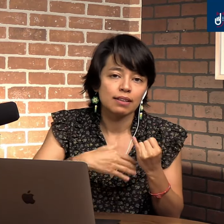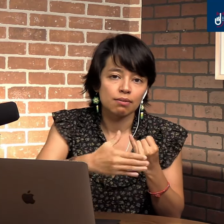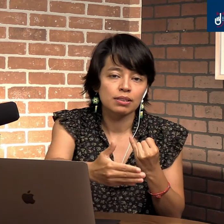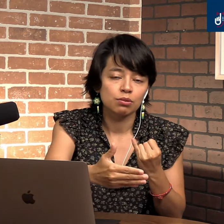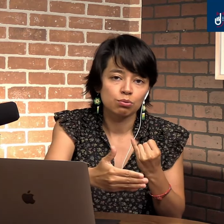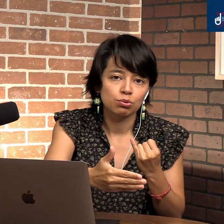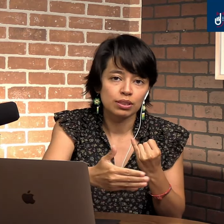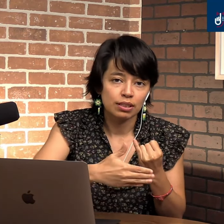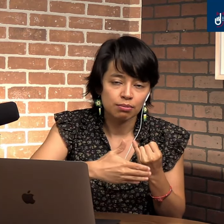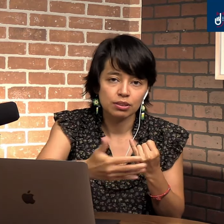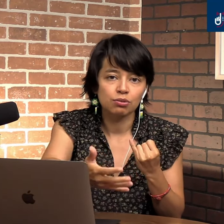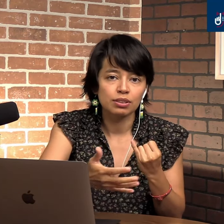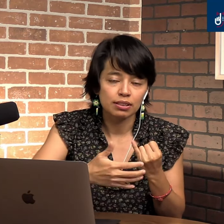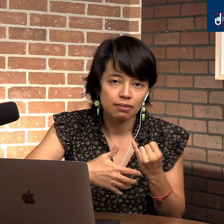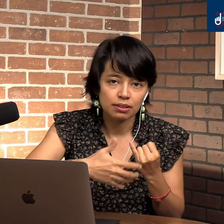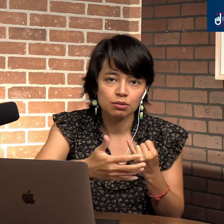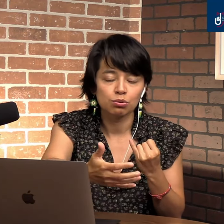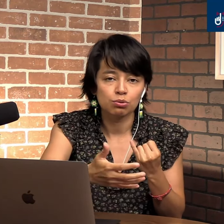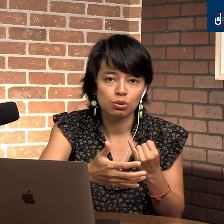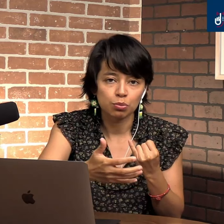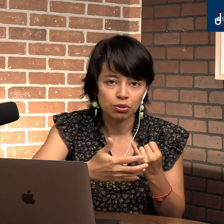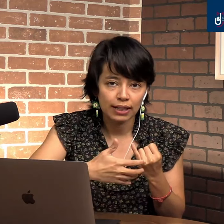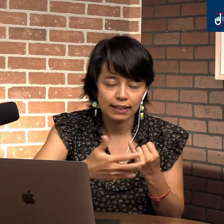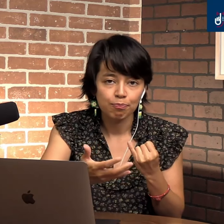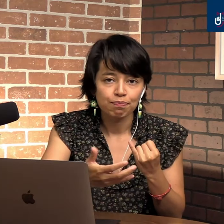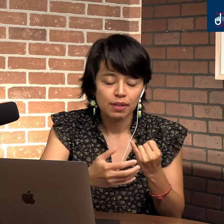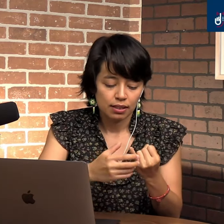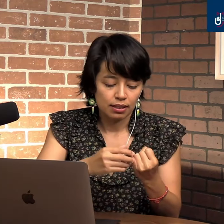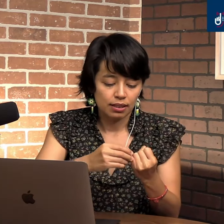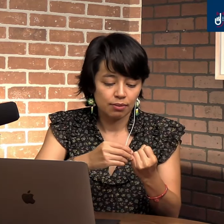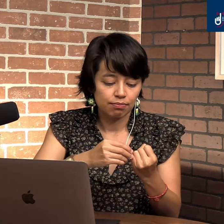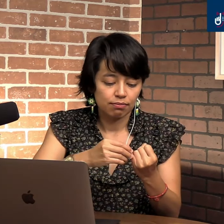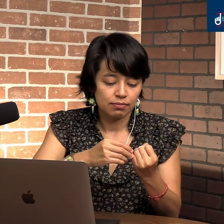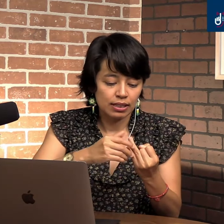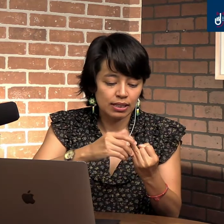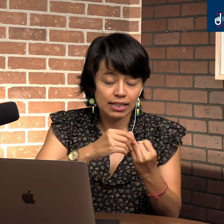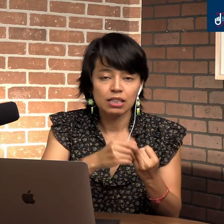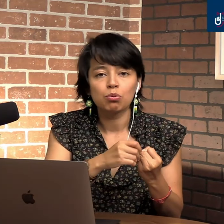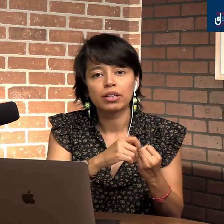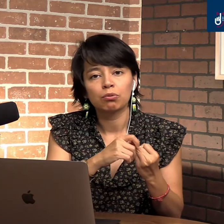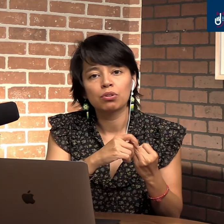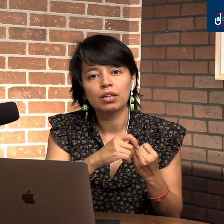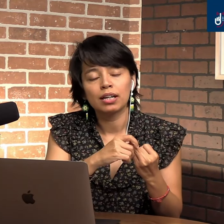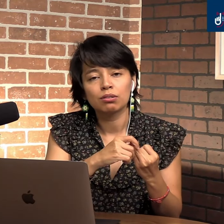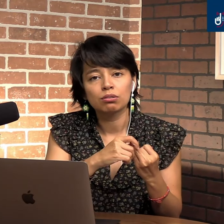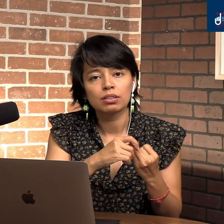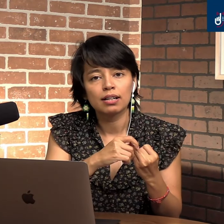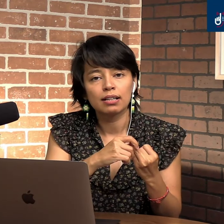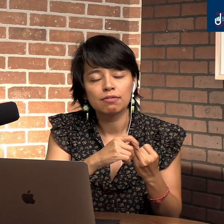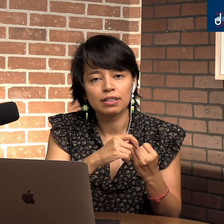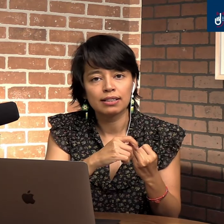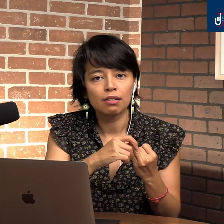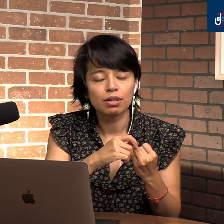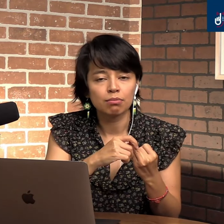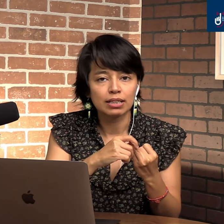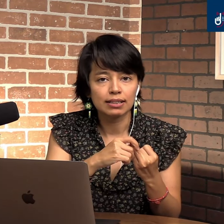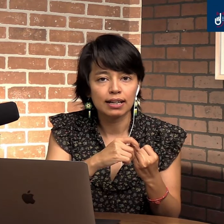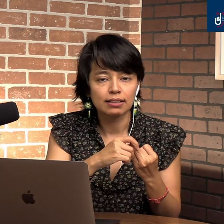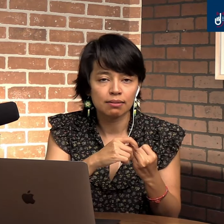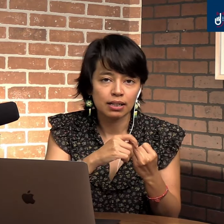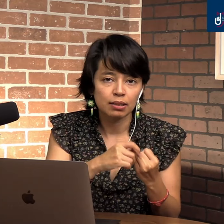a través de sus intervenciones, a través de su espionaje. Ya ni porque uno de ellos era infiltrado,